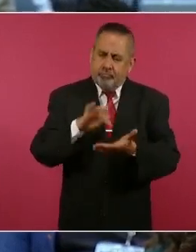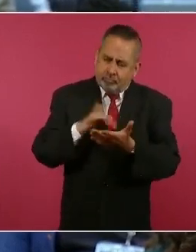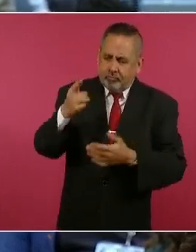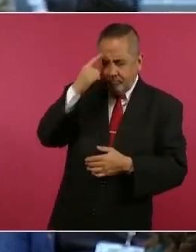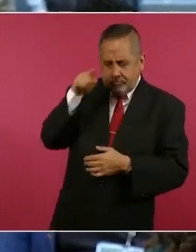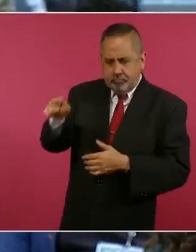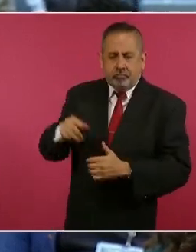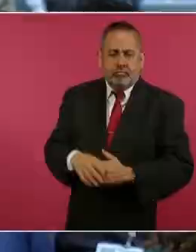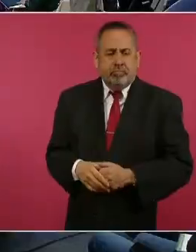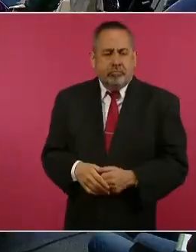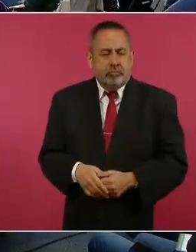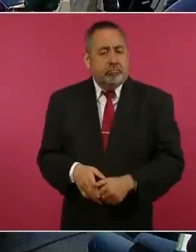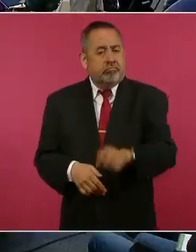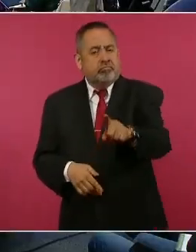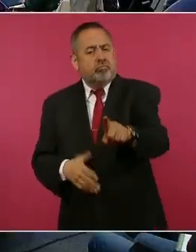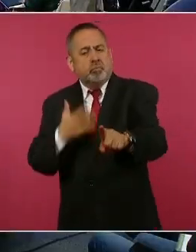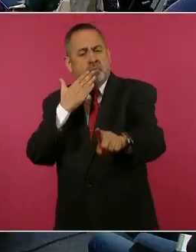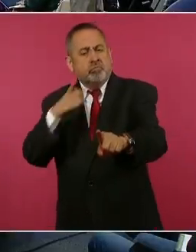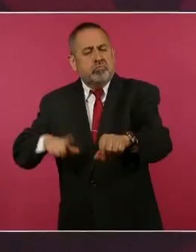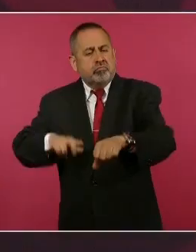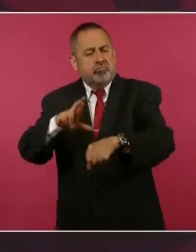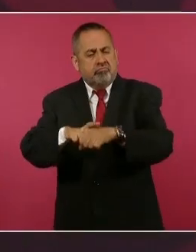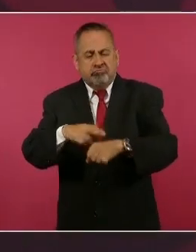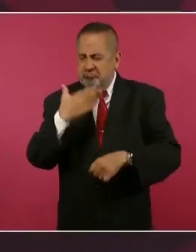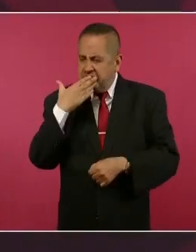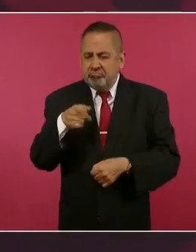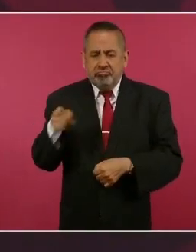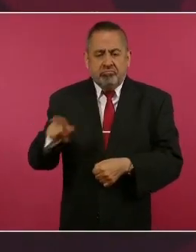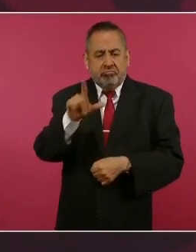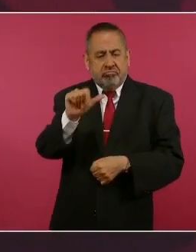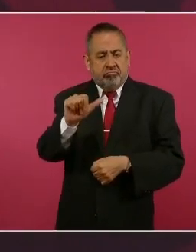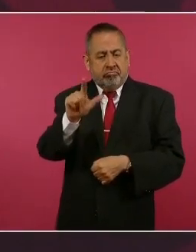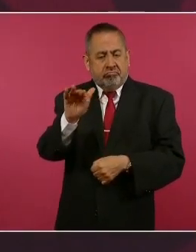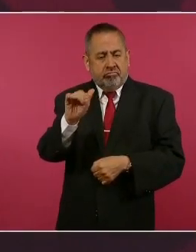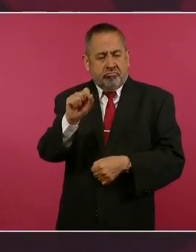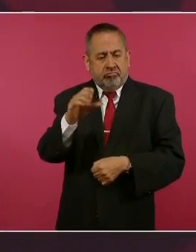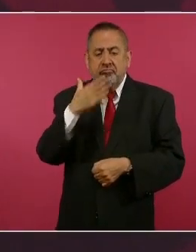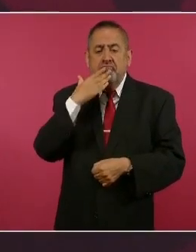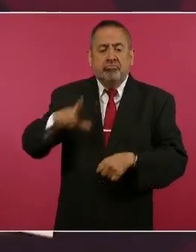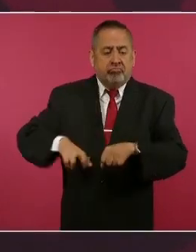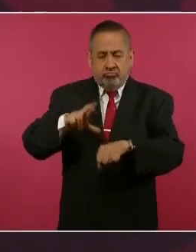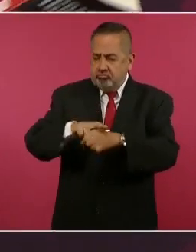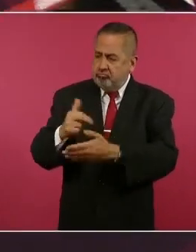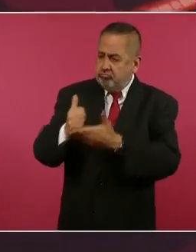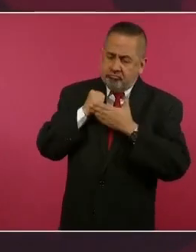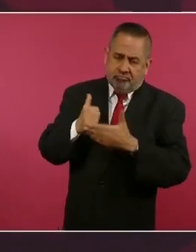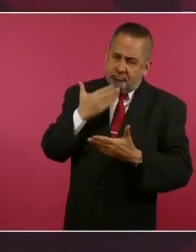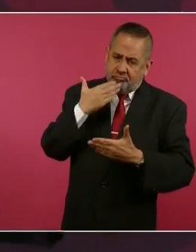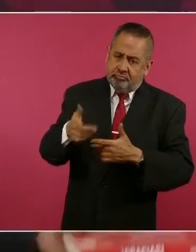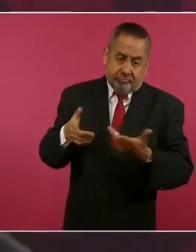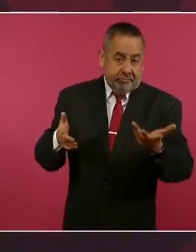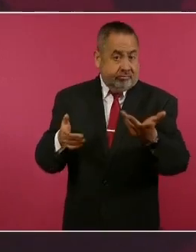muchas gracias. Es que tiene un buen gobernador. Alfonso es muy buen gobernador y ya nos ayudó porque,